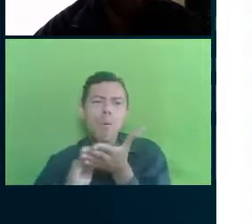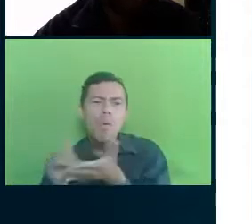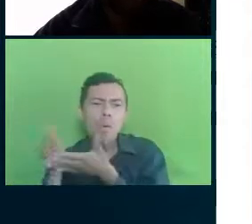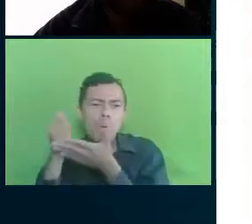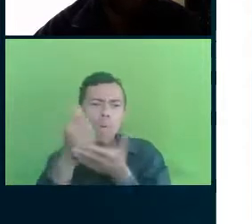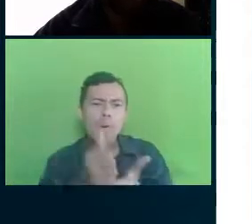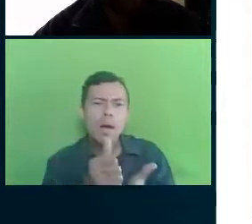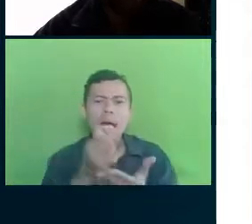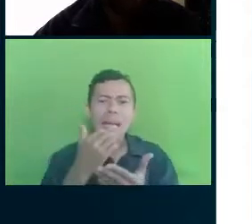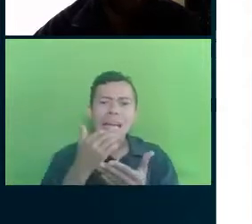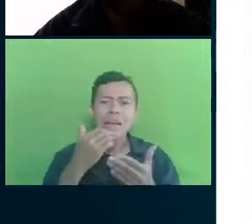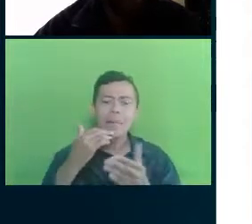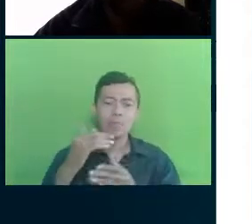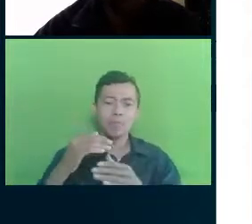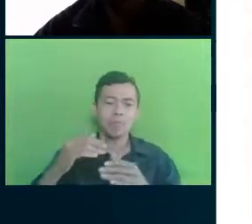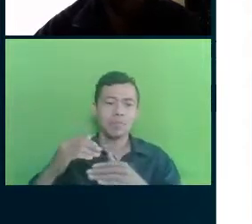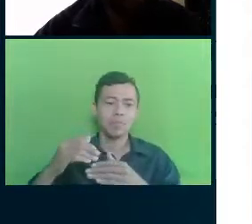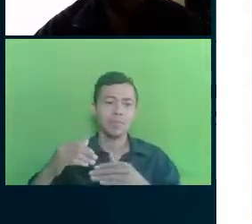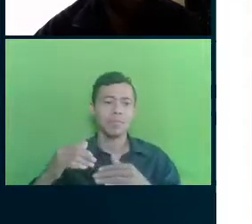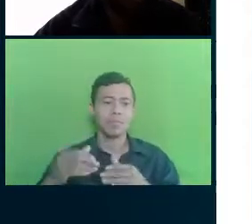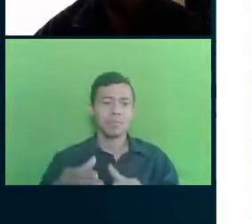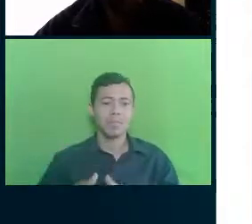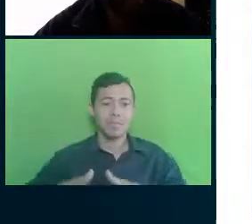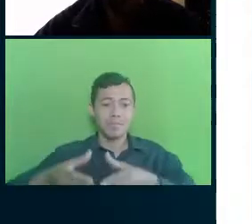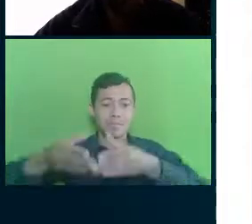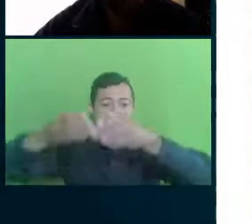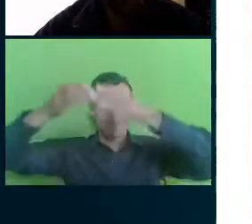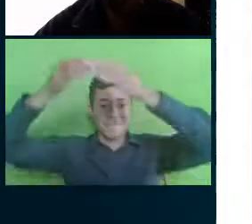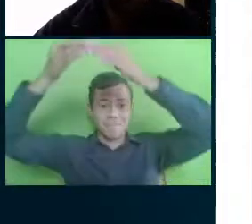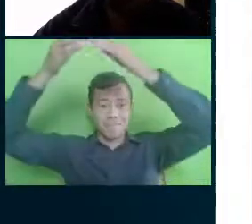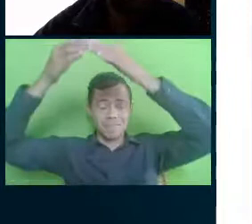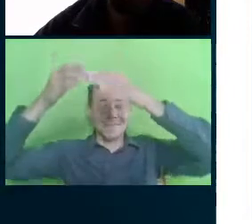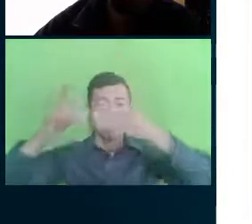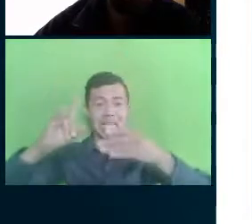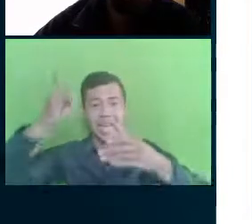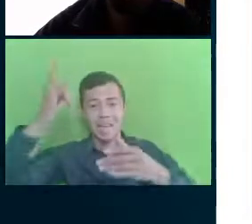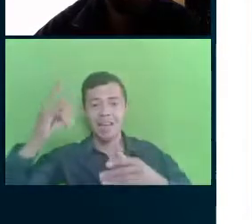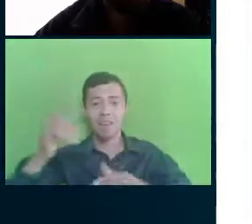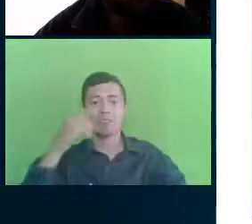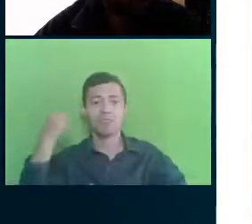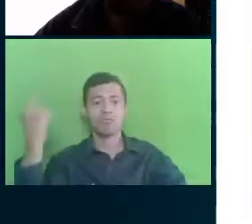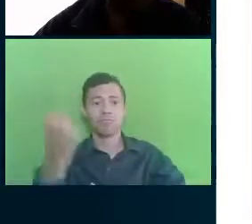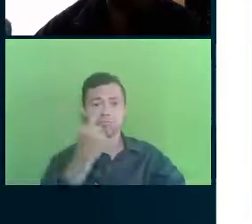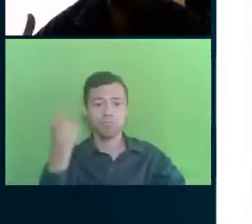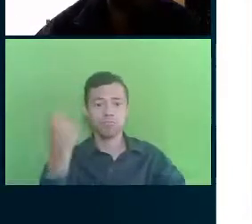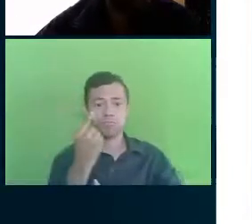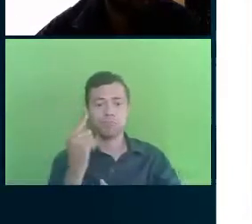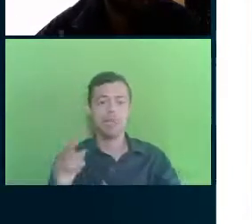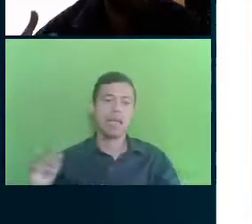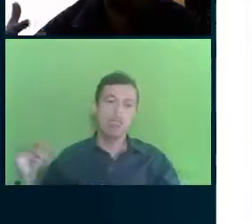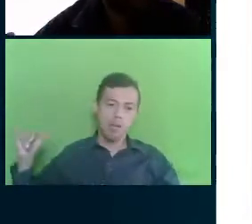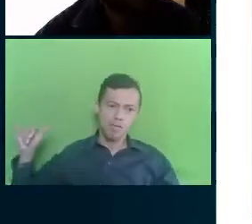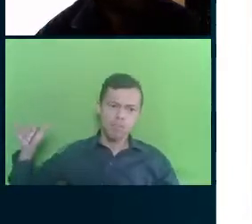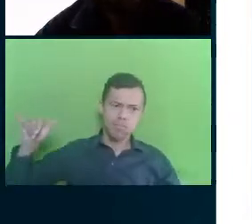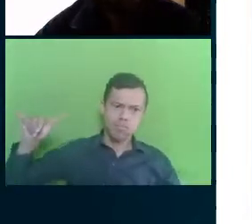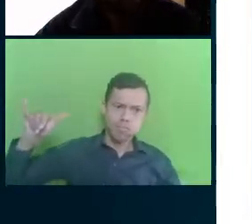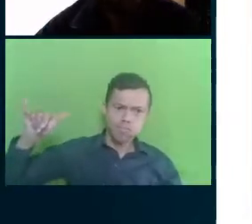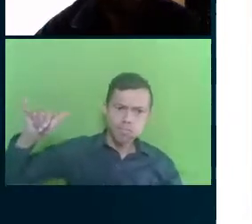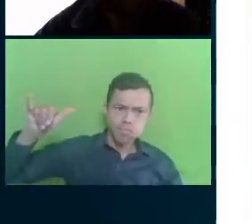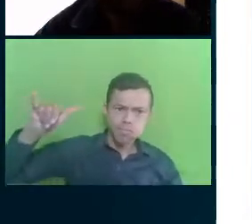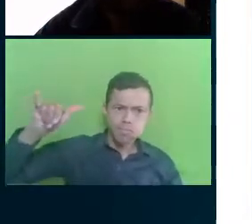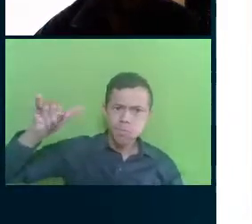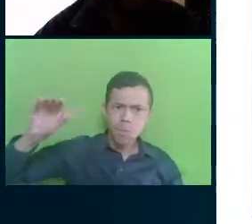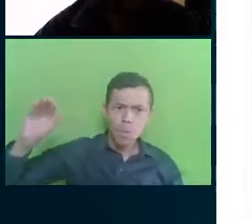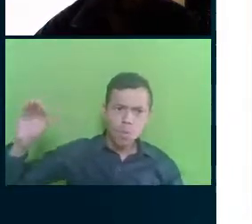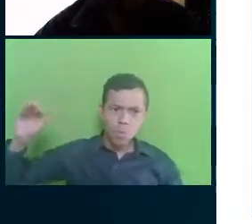las hélices de un parque eólico, de una granja eólica? Pues evidentemente utilizando drones, las imágenes de los drones y un